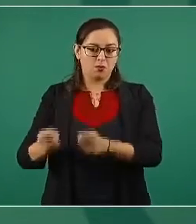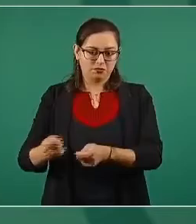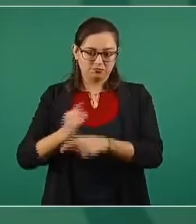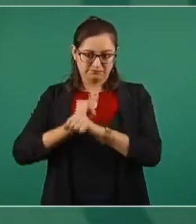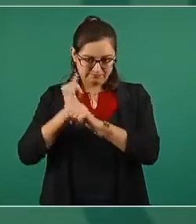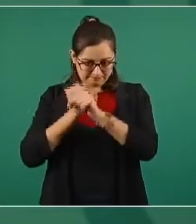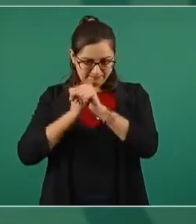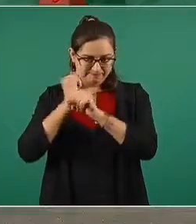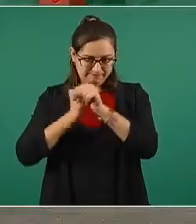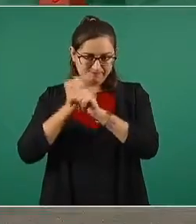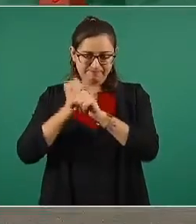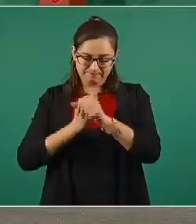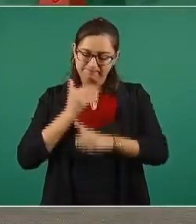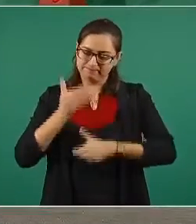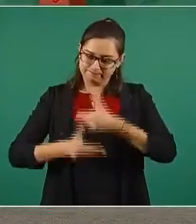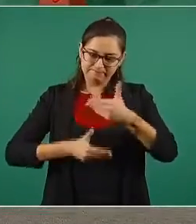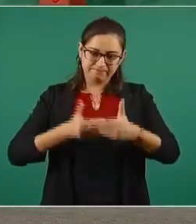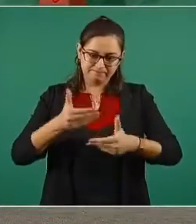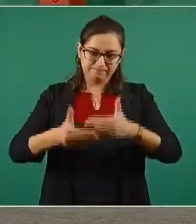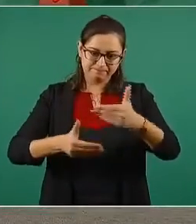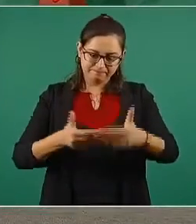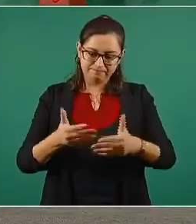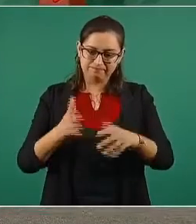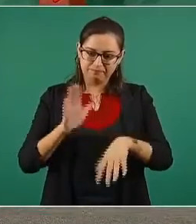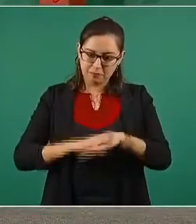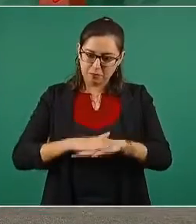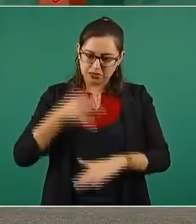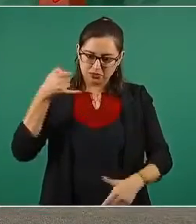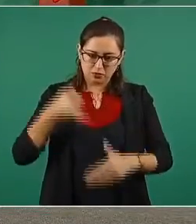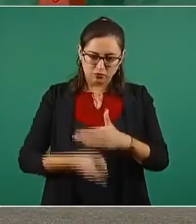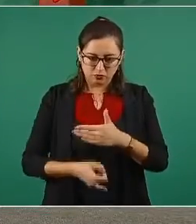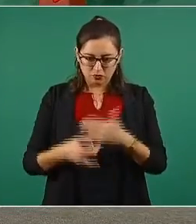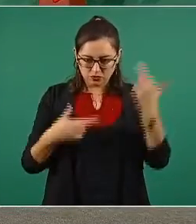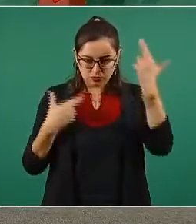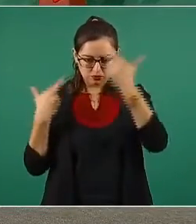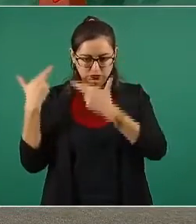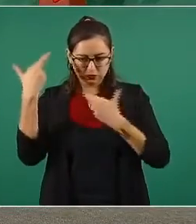y se va a analizar